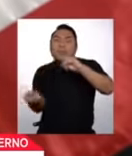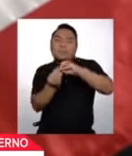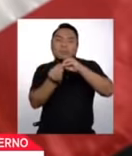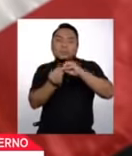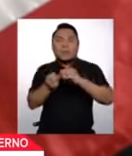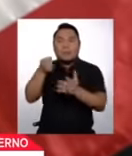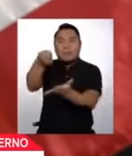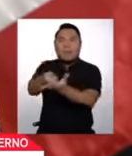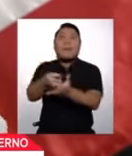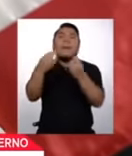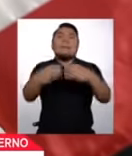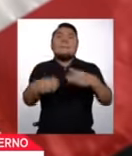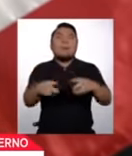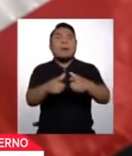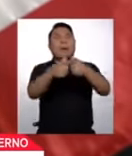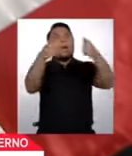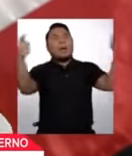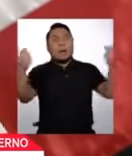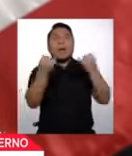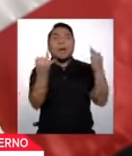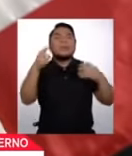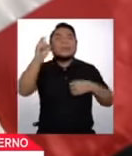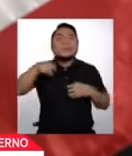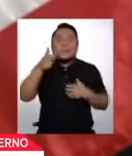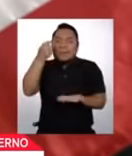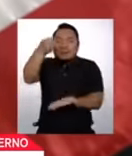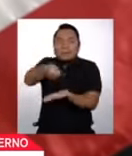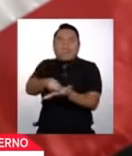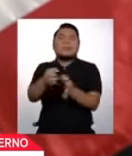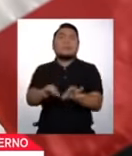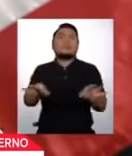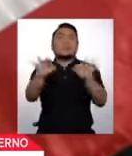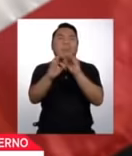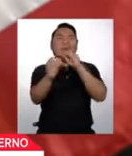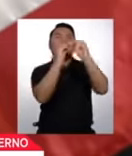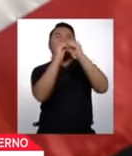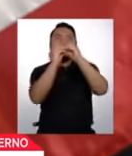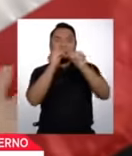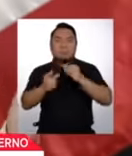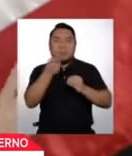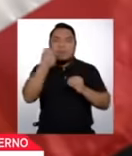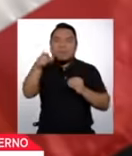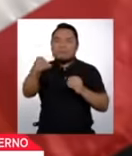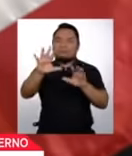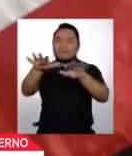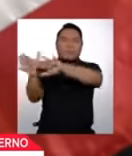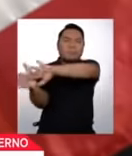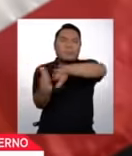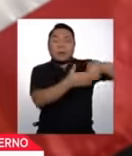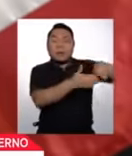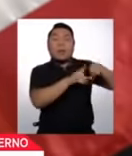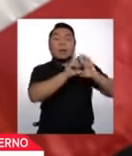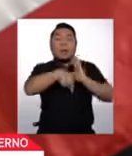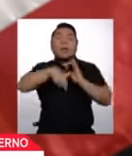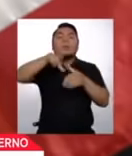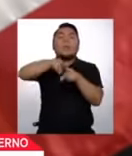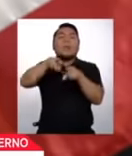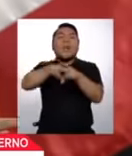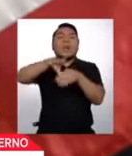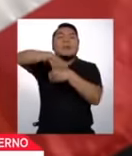intervenir mercados porque son grandes y requieren una inversión importante para darle las condiciones mínimas. Ya hemos conversado con la ministra de